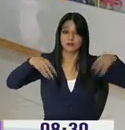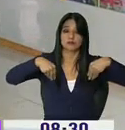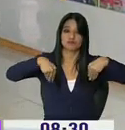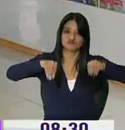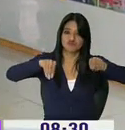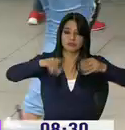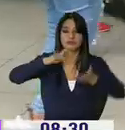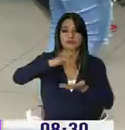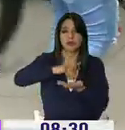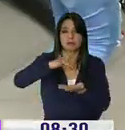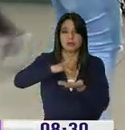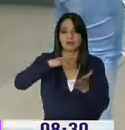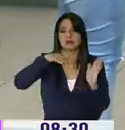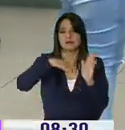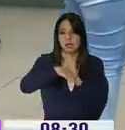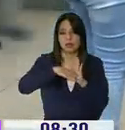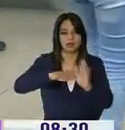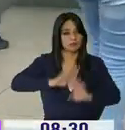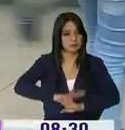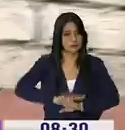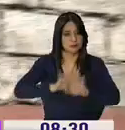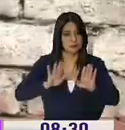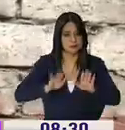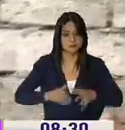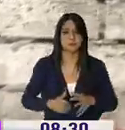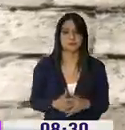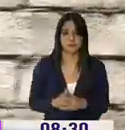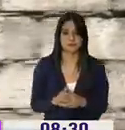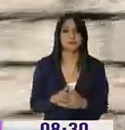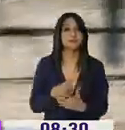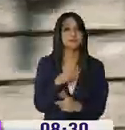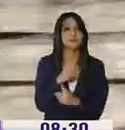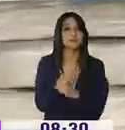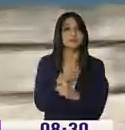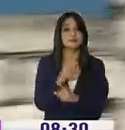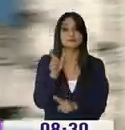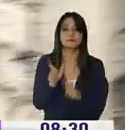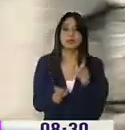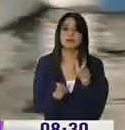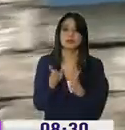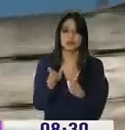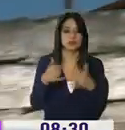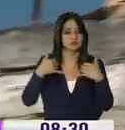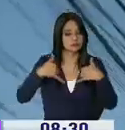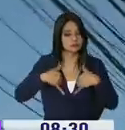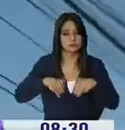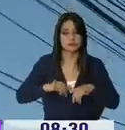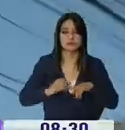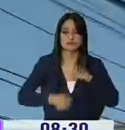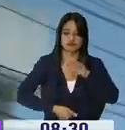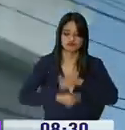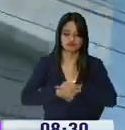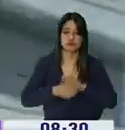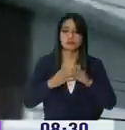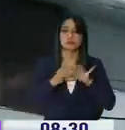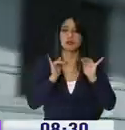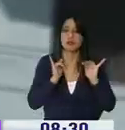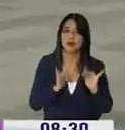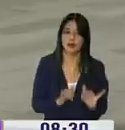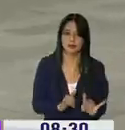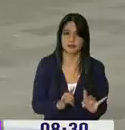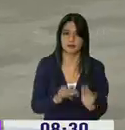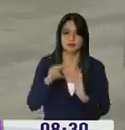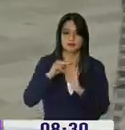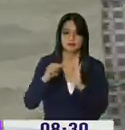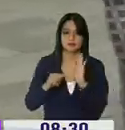supermercados, farmacias y entidades bancarias. Es así que las personas aún tienen que mantenerse en sus casas. Siga las